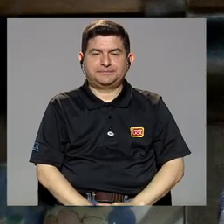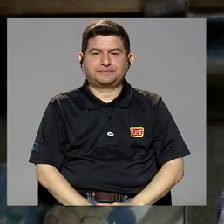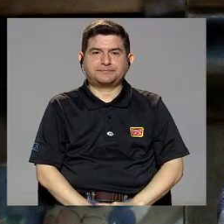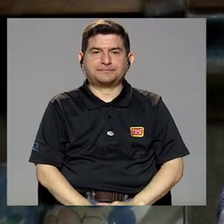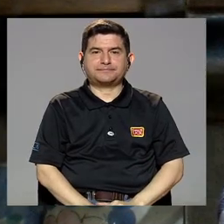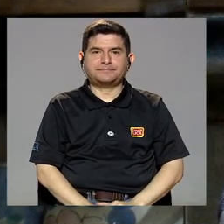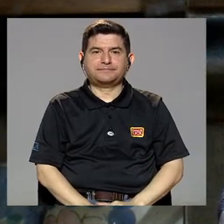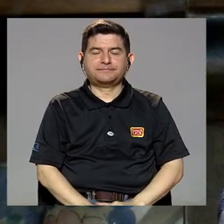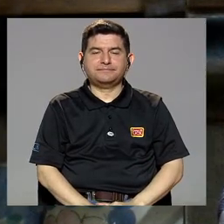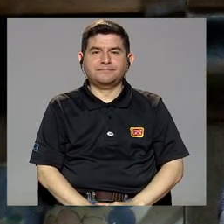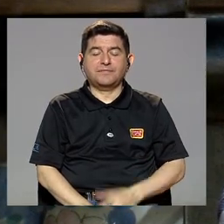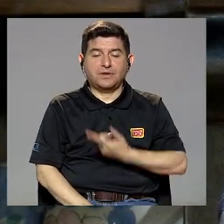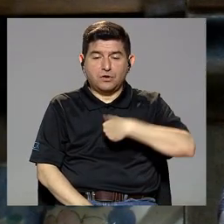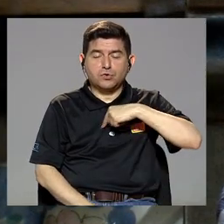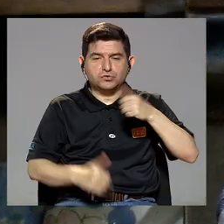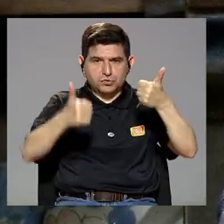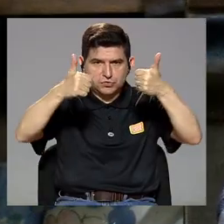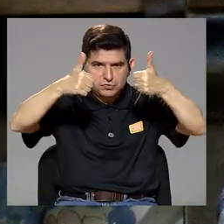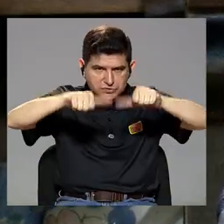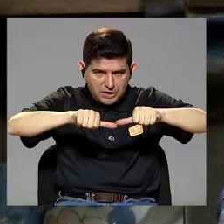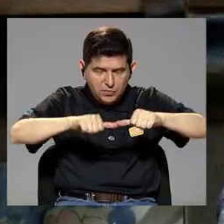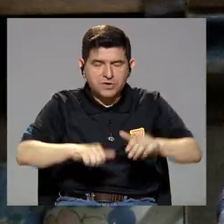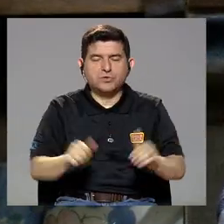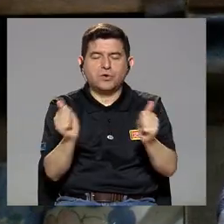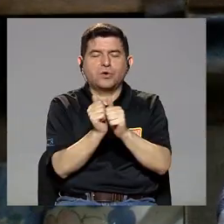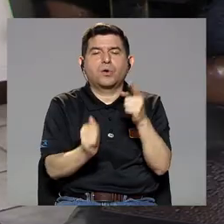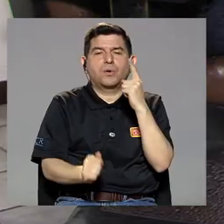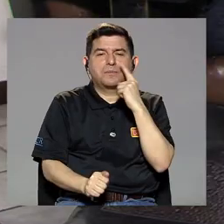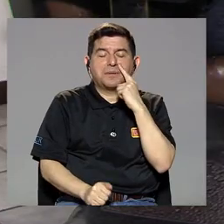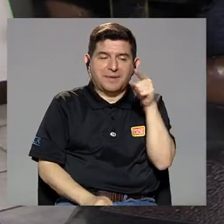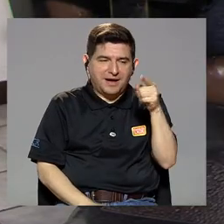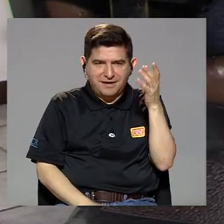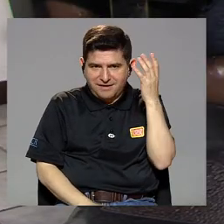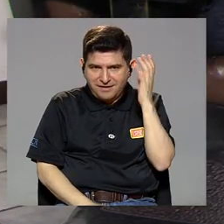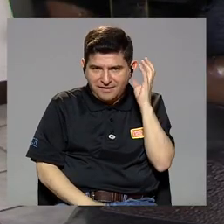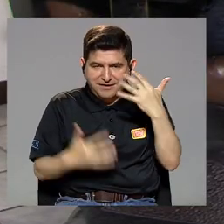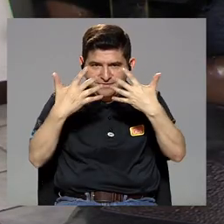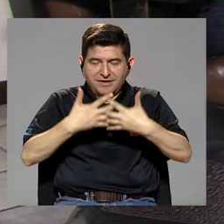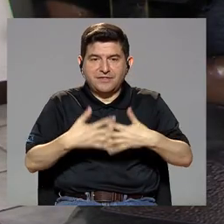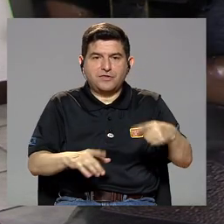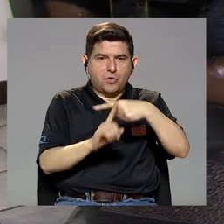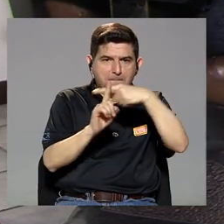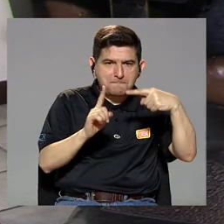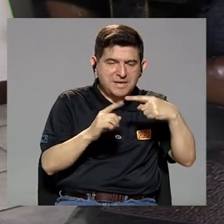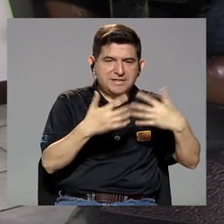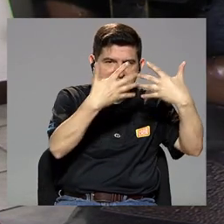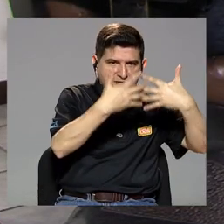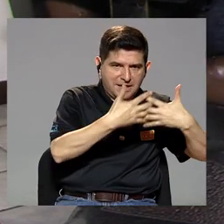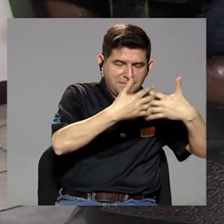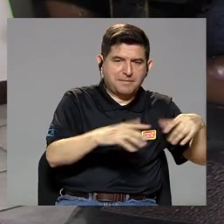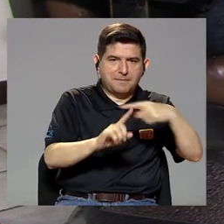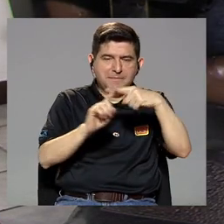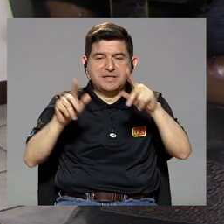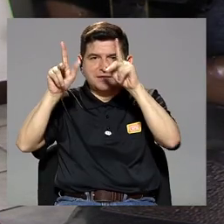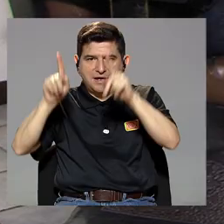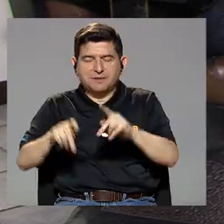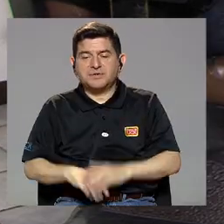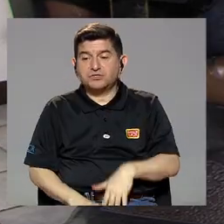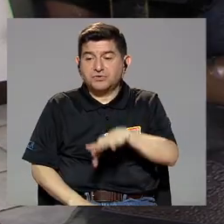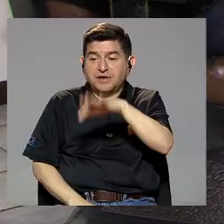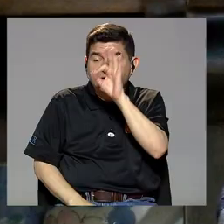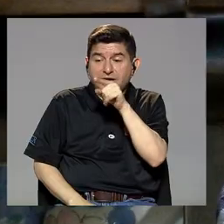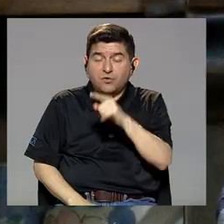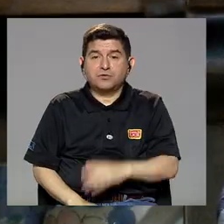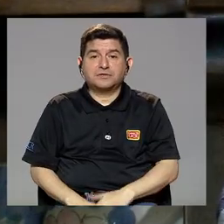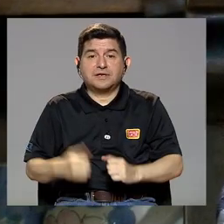habíamos llegado a un arreglo con papas en la radio que la mitad era para la radio y la mitad para el equipo seguía los anuncios